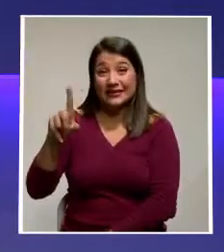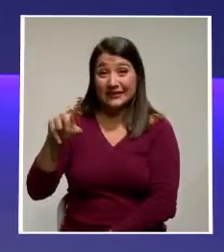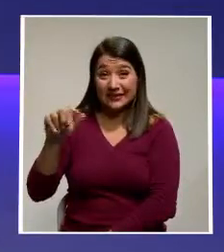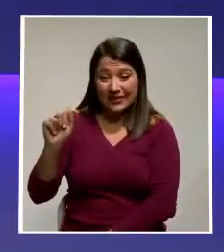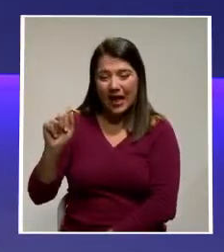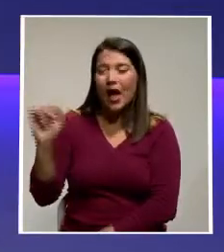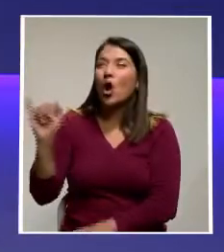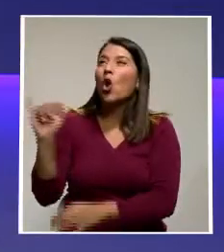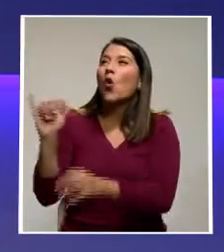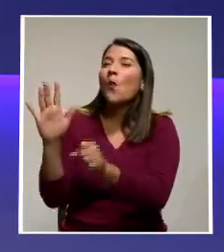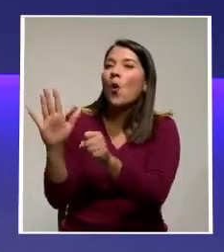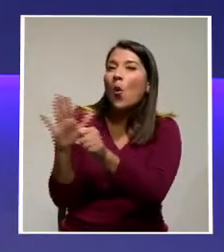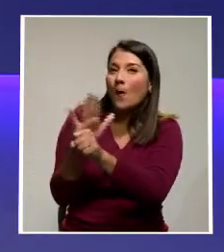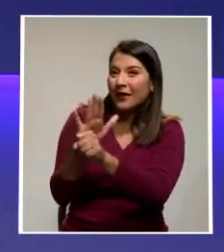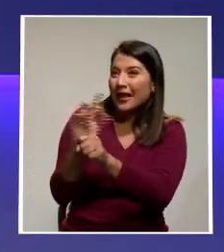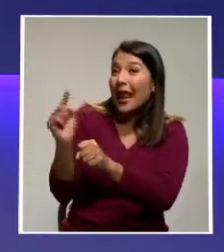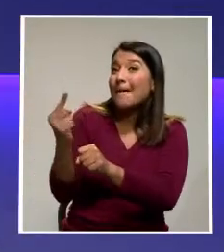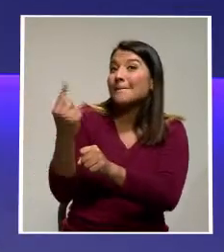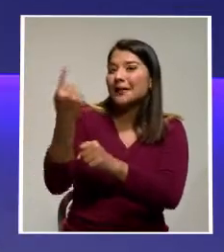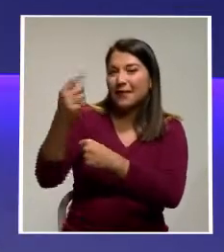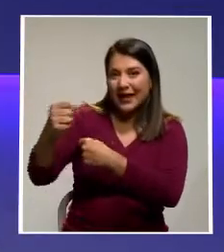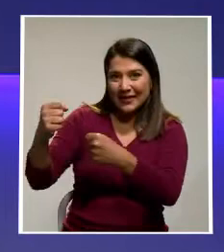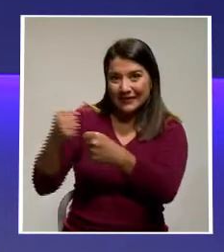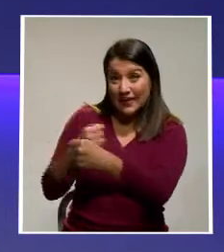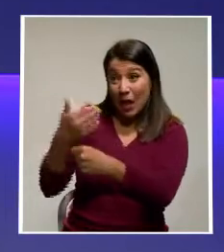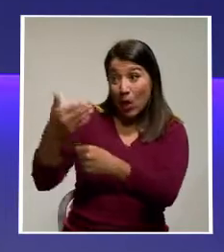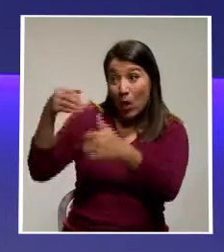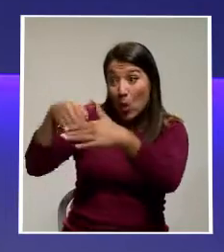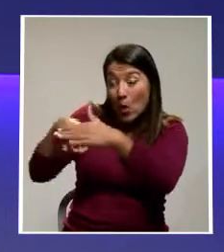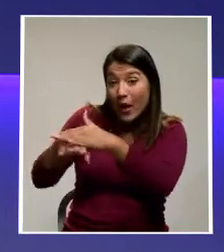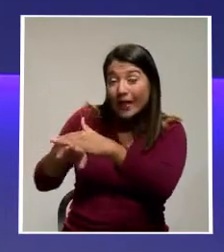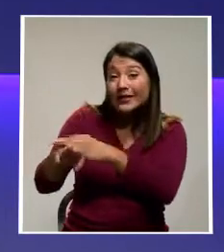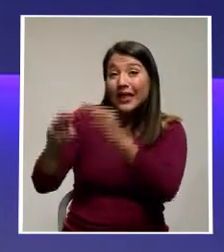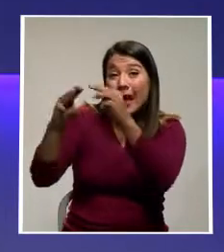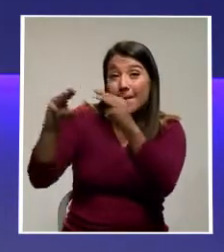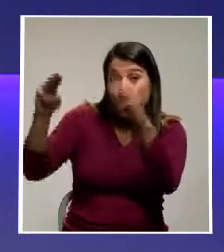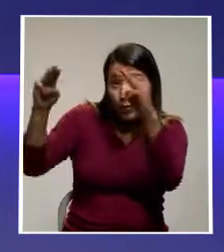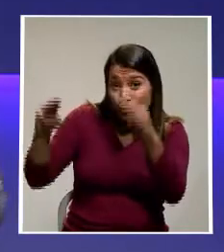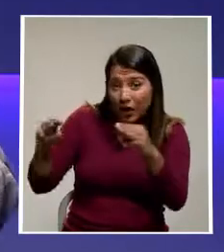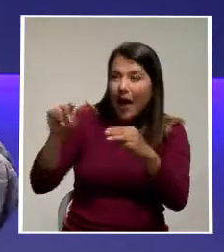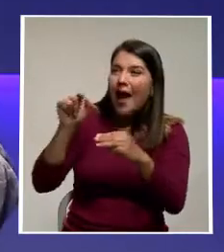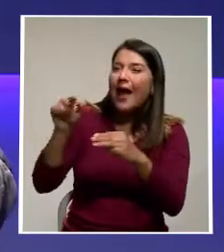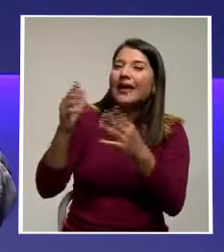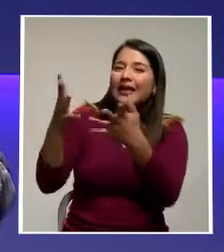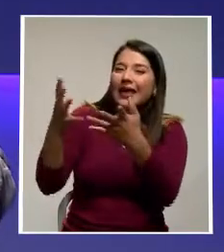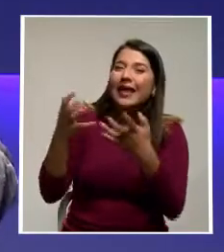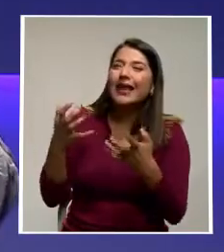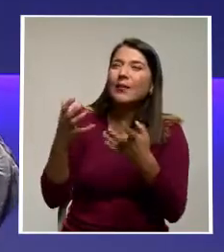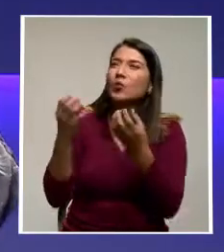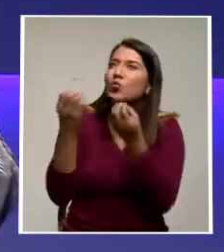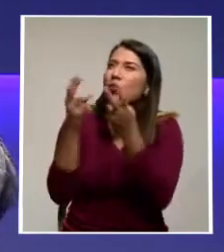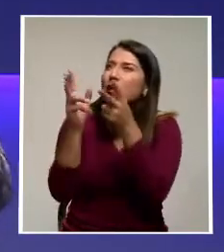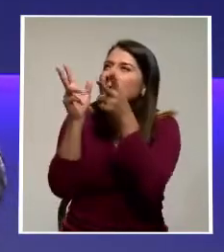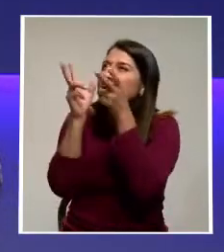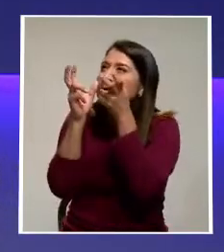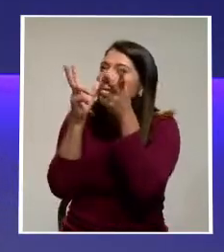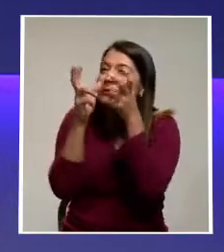el espectador y la espectadora cuando ingresa al museo, y ahí queremos que sea muy minimalista y que